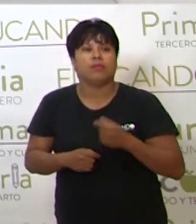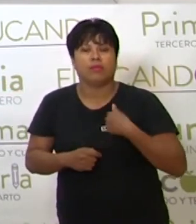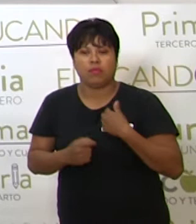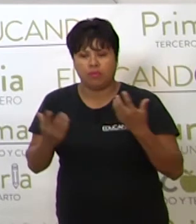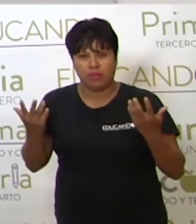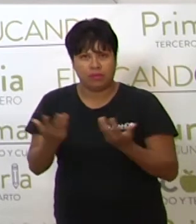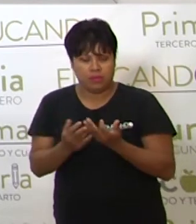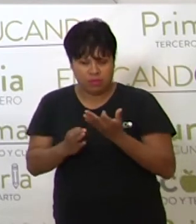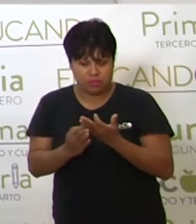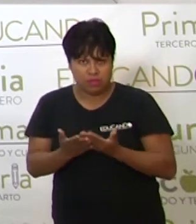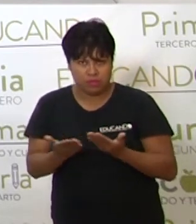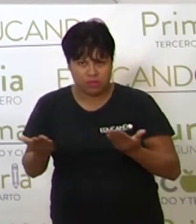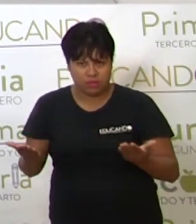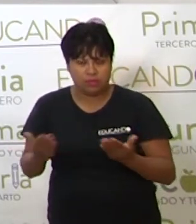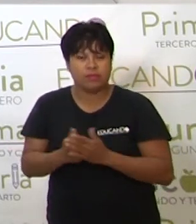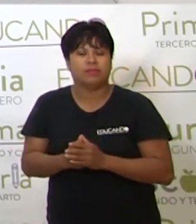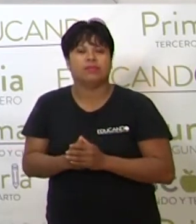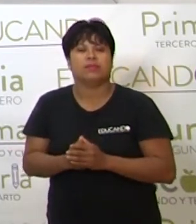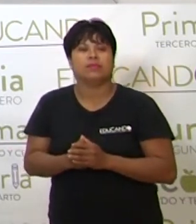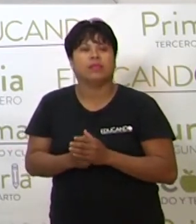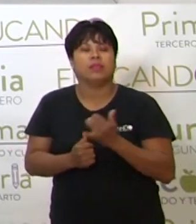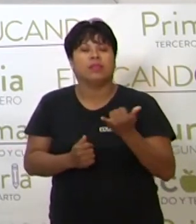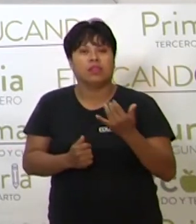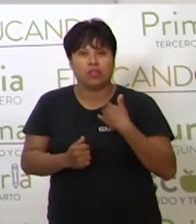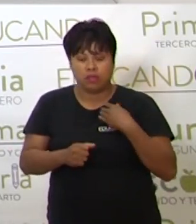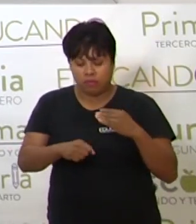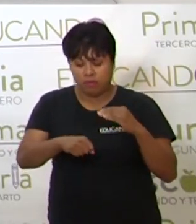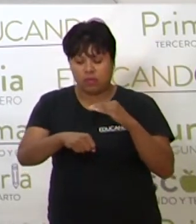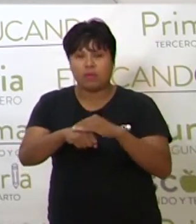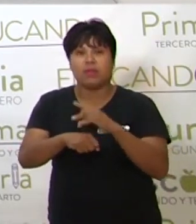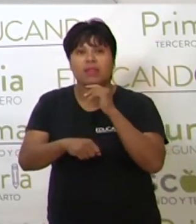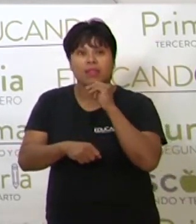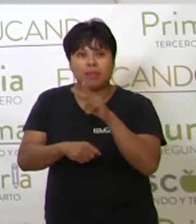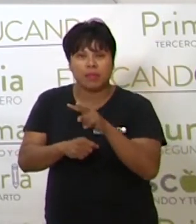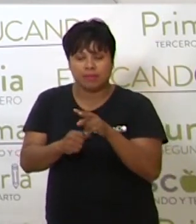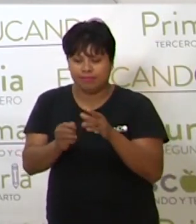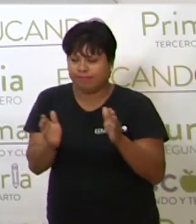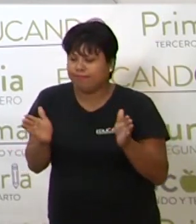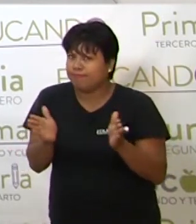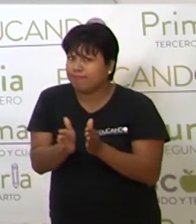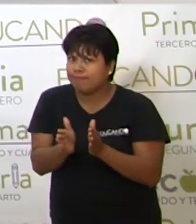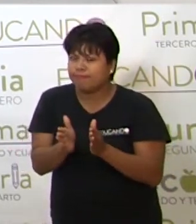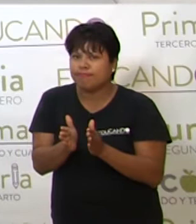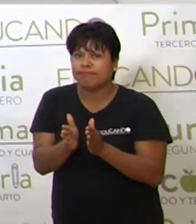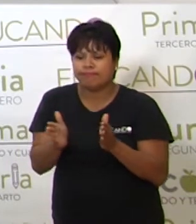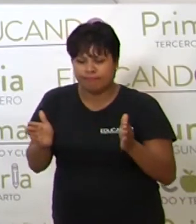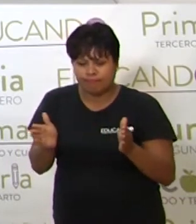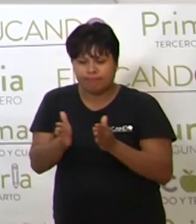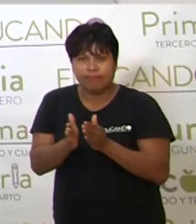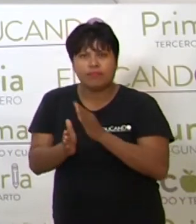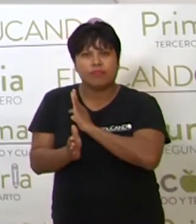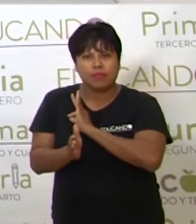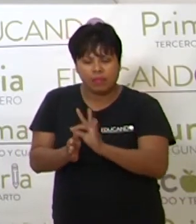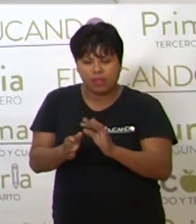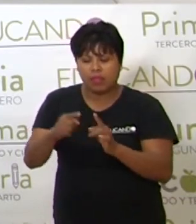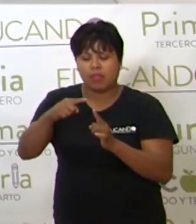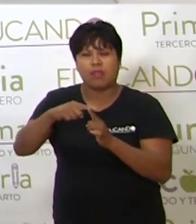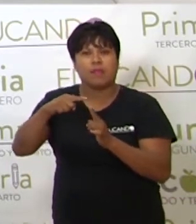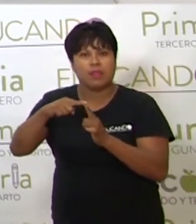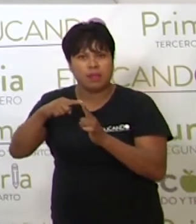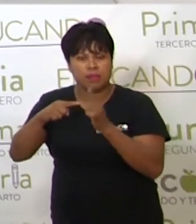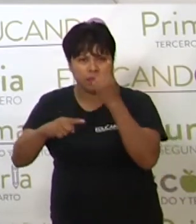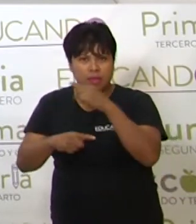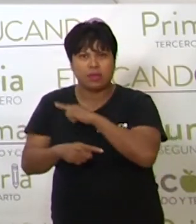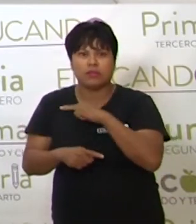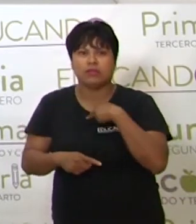continuación y me voy a voy a poner también aquí un espacio hoy voy a dividirlo para que